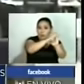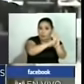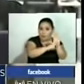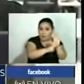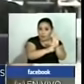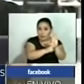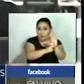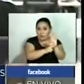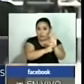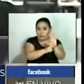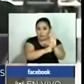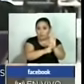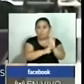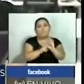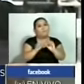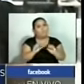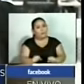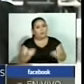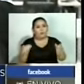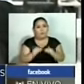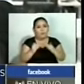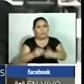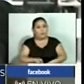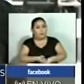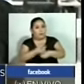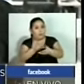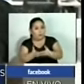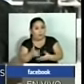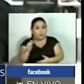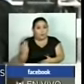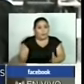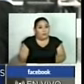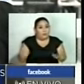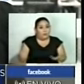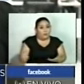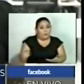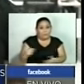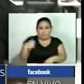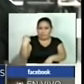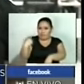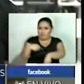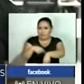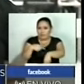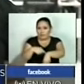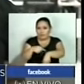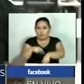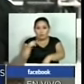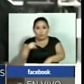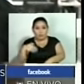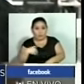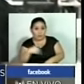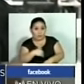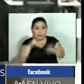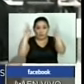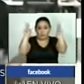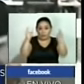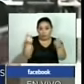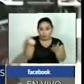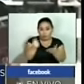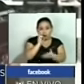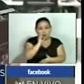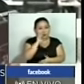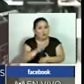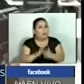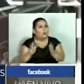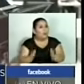confinamiento. También les podemos mencionar que a lo largo de estos últimos minutos, el Ministerio de Economía ha dado a